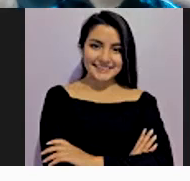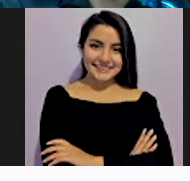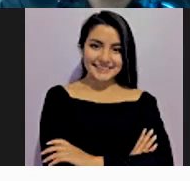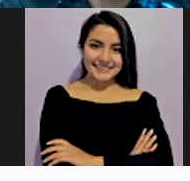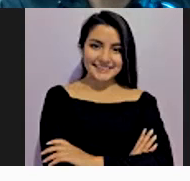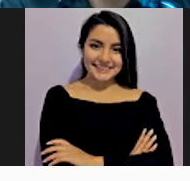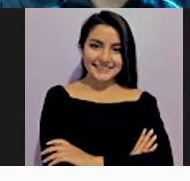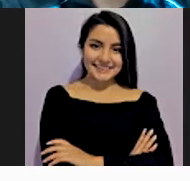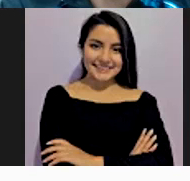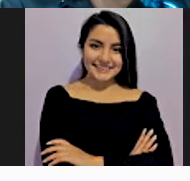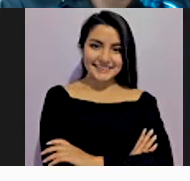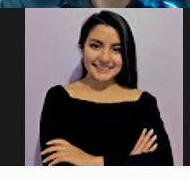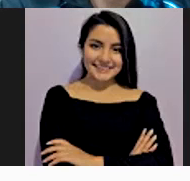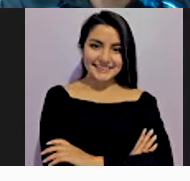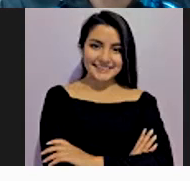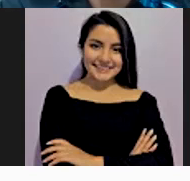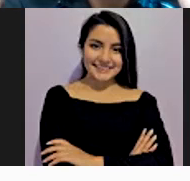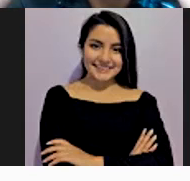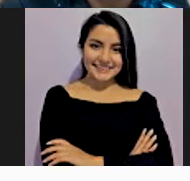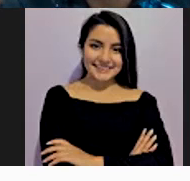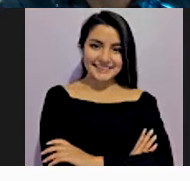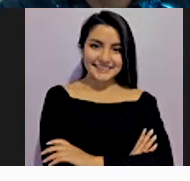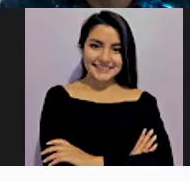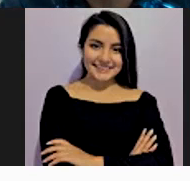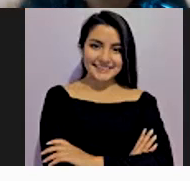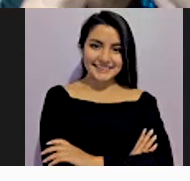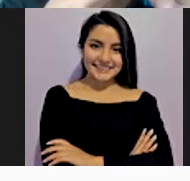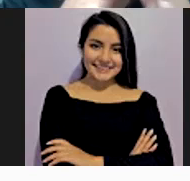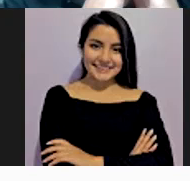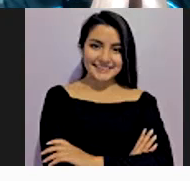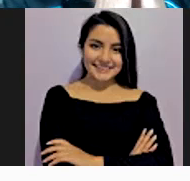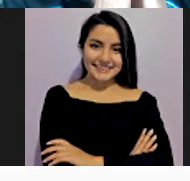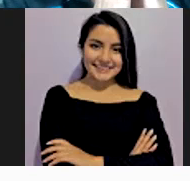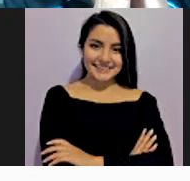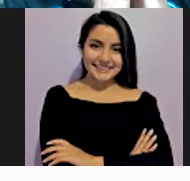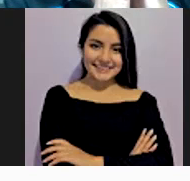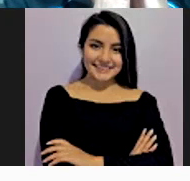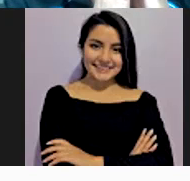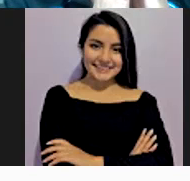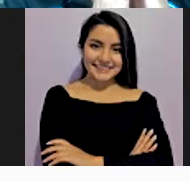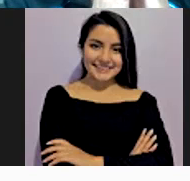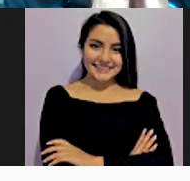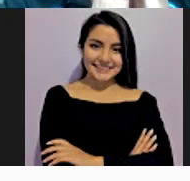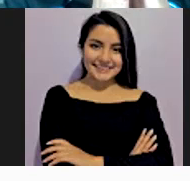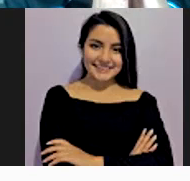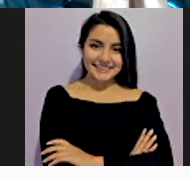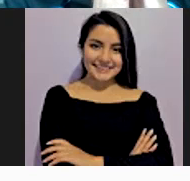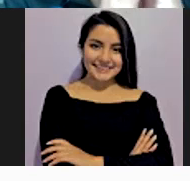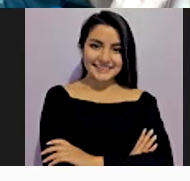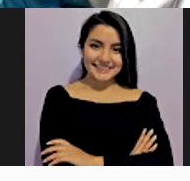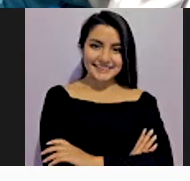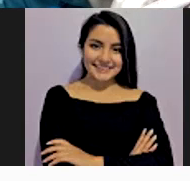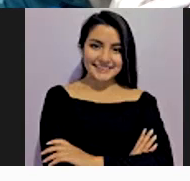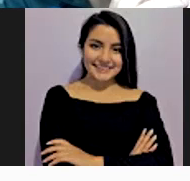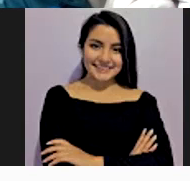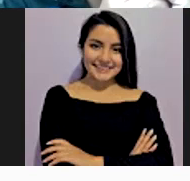¿Por qué no sería bueno, la B? ¿Y por qué no sería la C? Vamos a ver. Vamos a razonar ahí, vamos a ver. Vamos a razonar. ¿Por qué la A? ¿Por